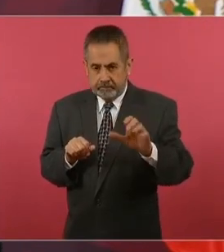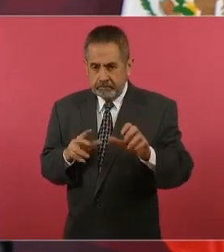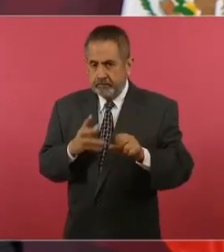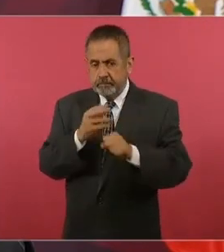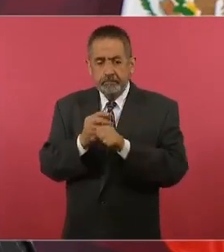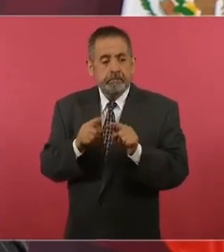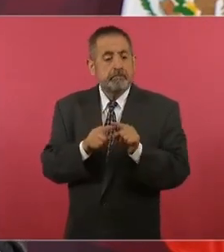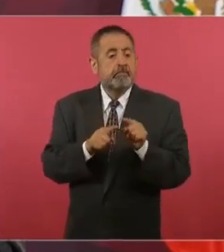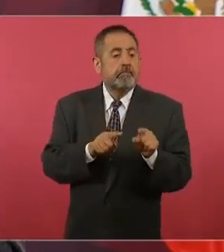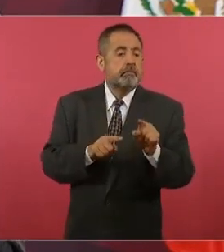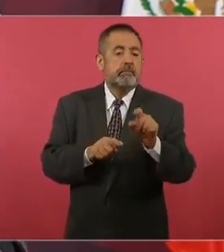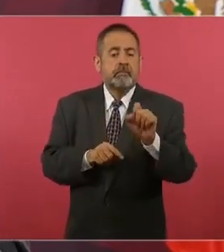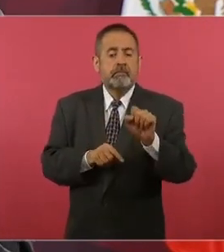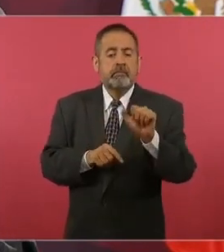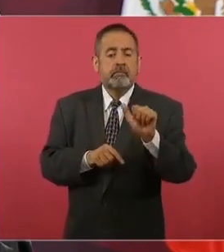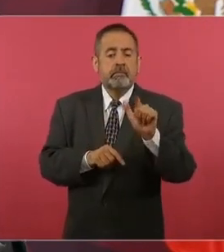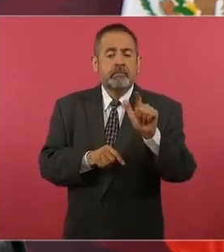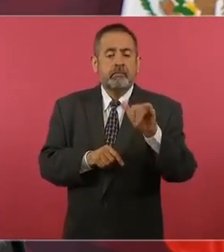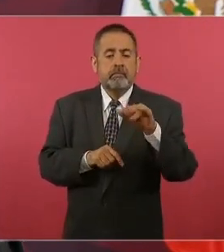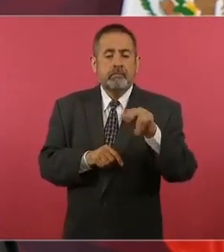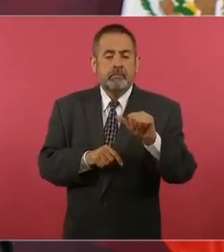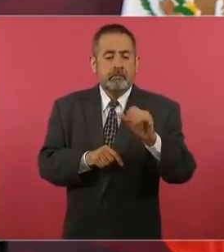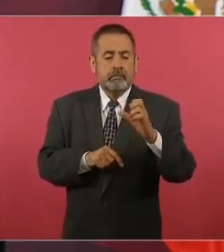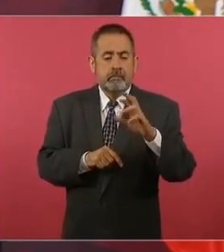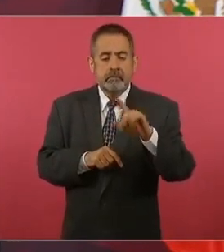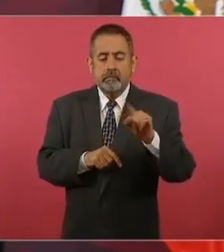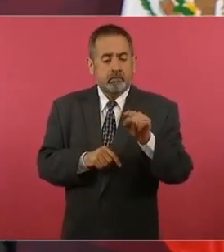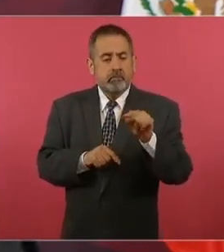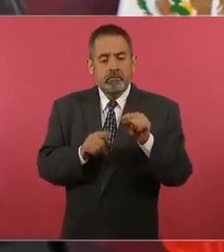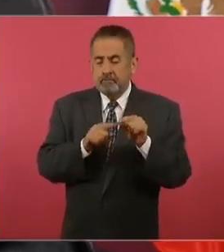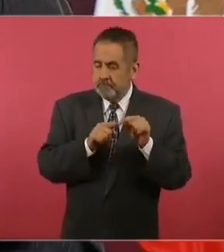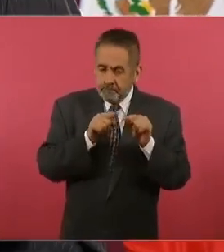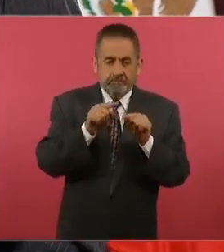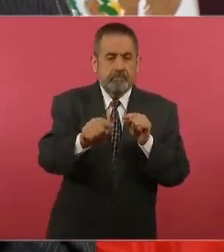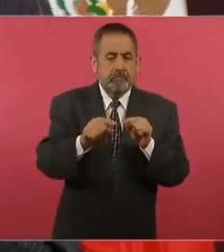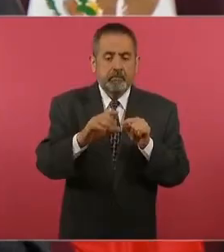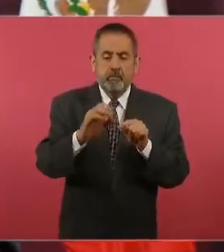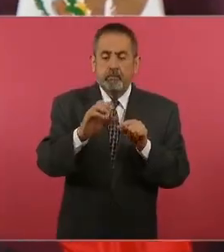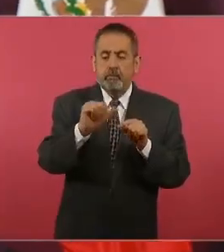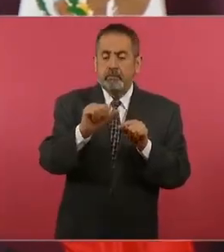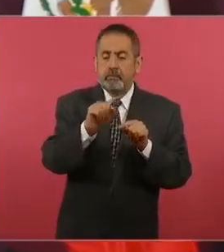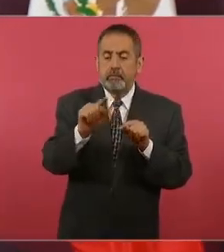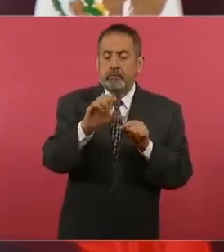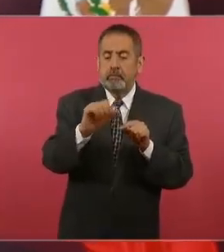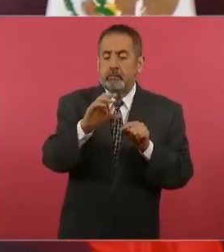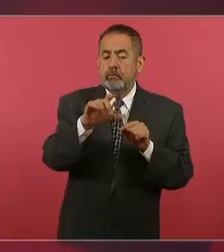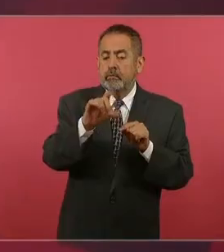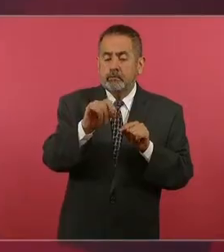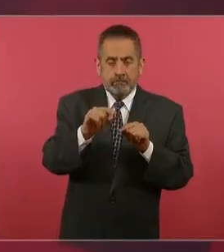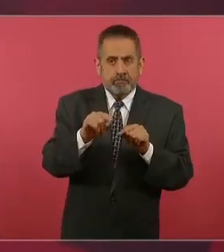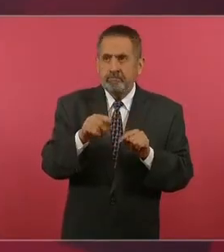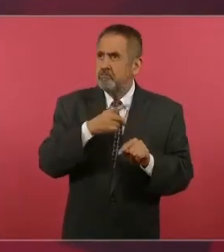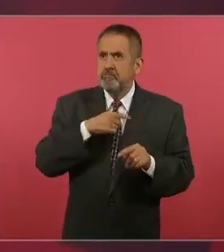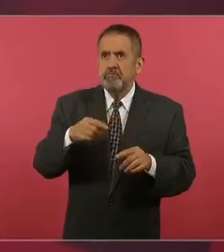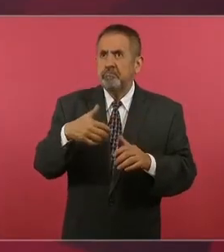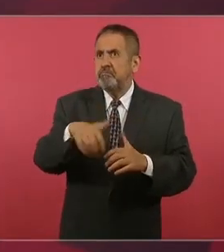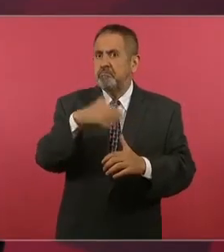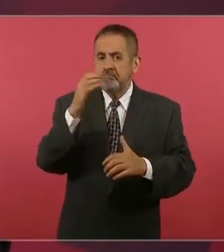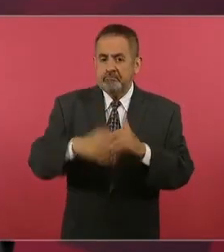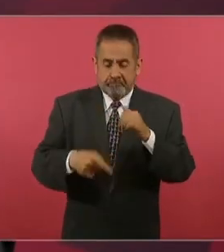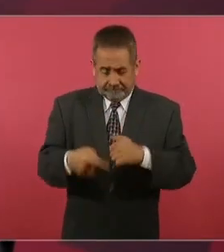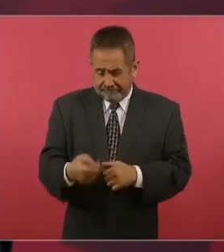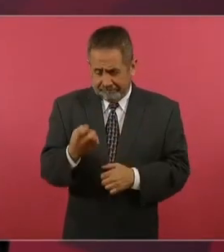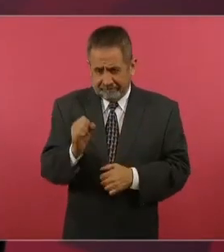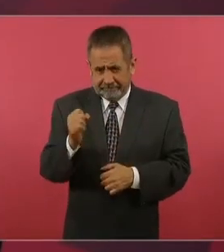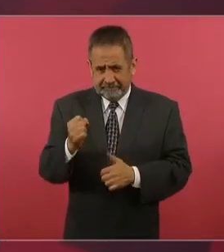de Salina Cruz a Coatzacoalcos, que ese tiene que estar terminado en septiembre de